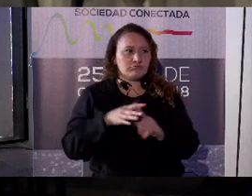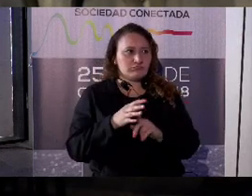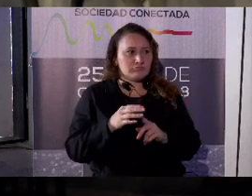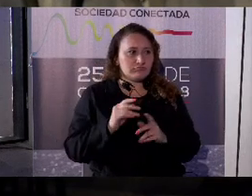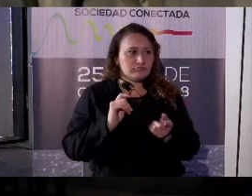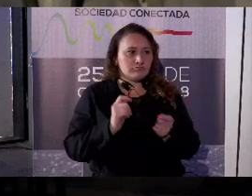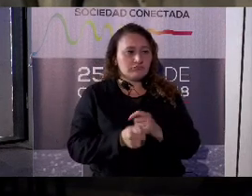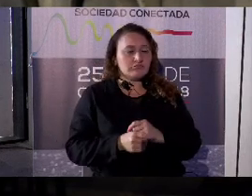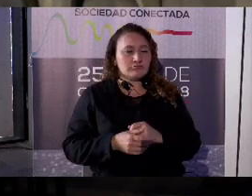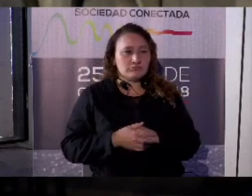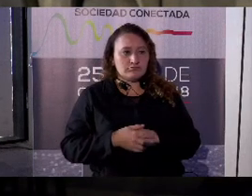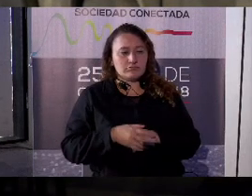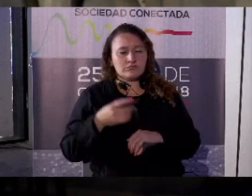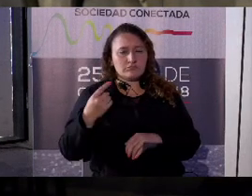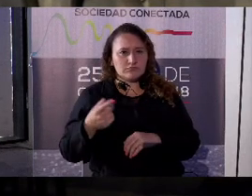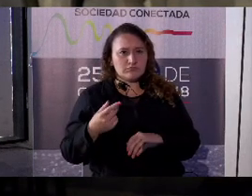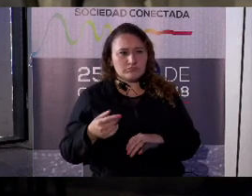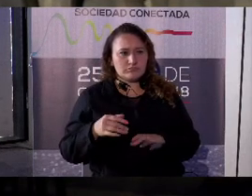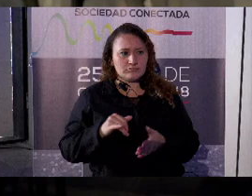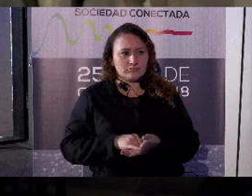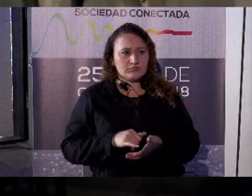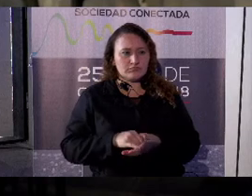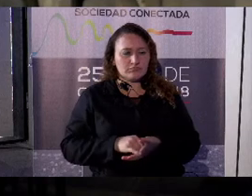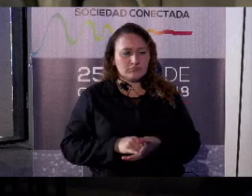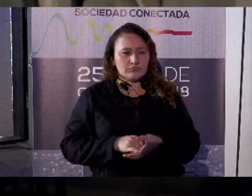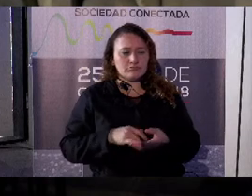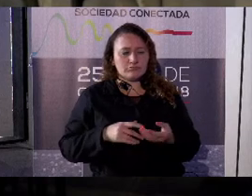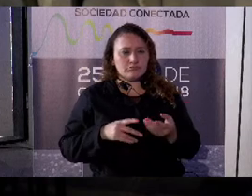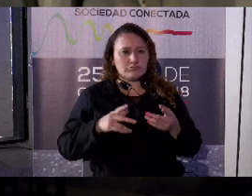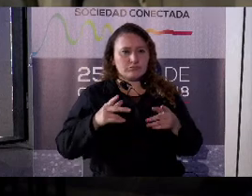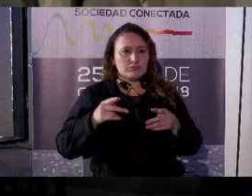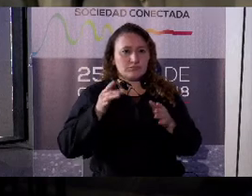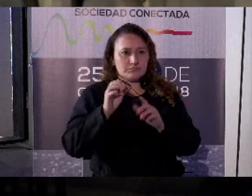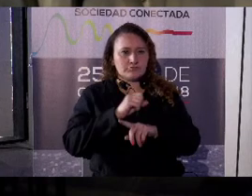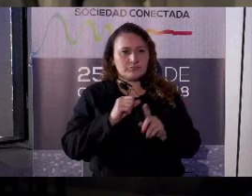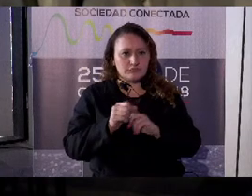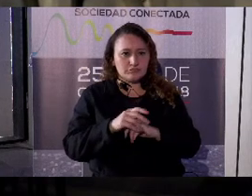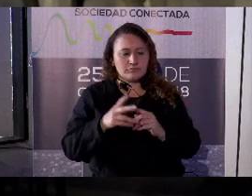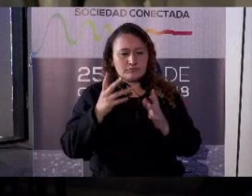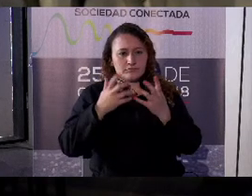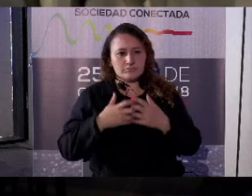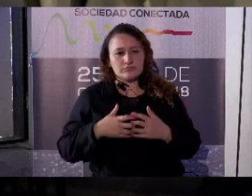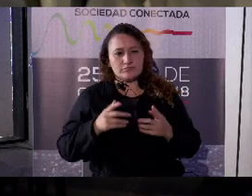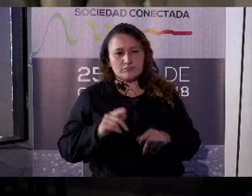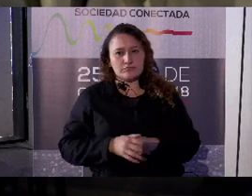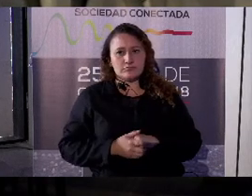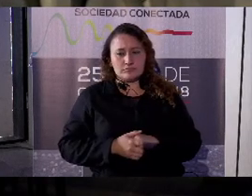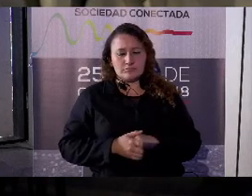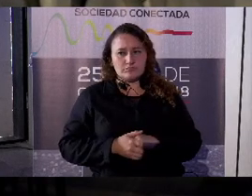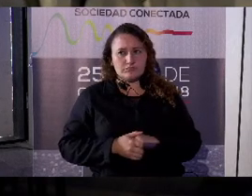temas que generan mucho mayor valor a la sociedad y a las compañías